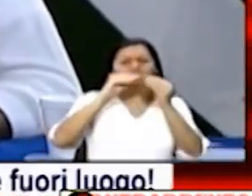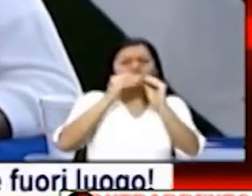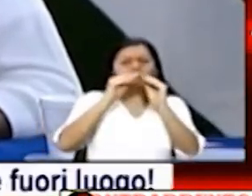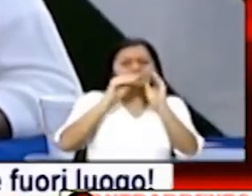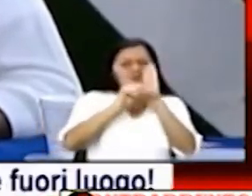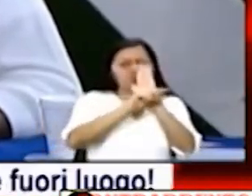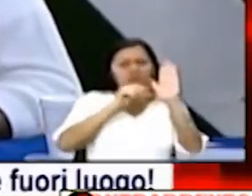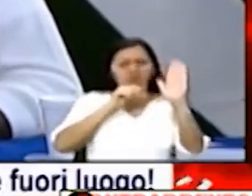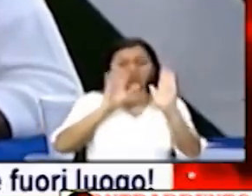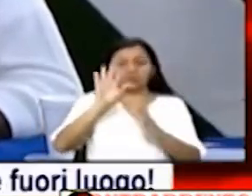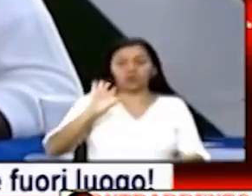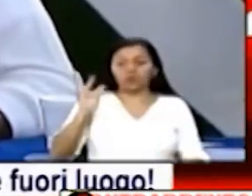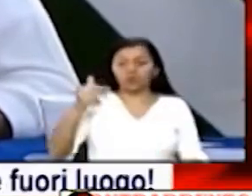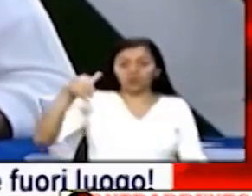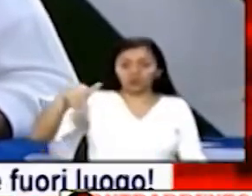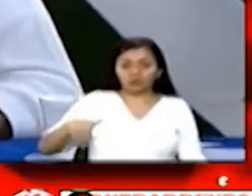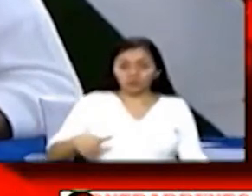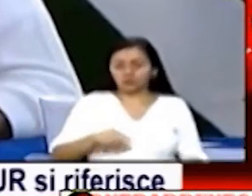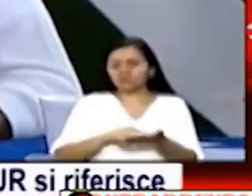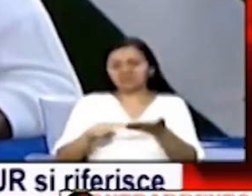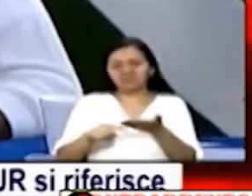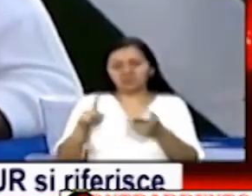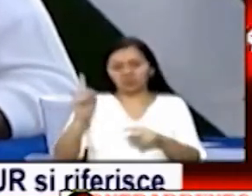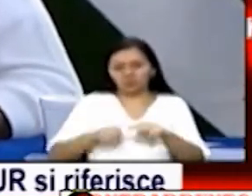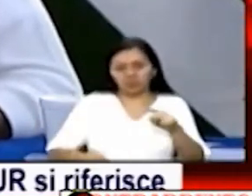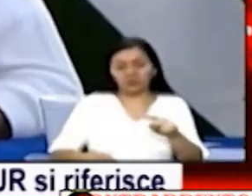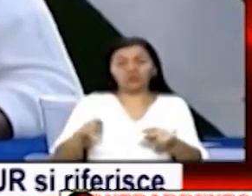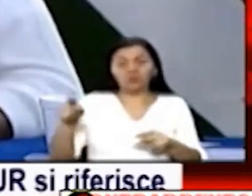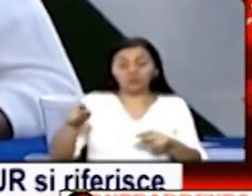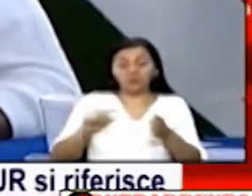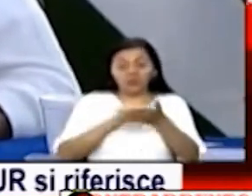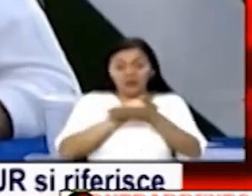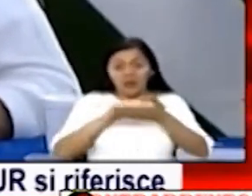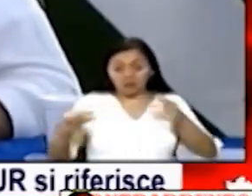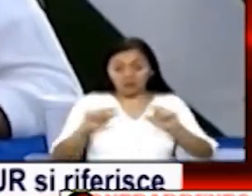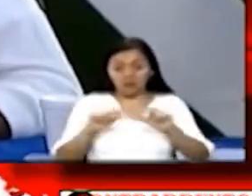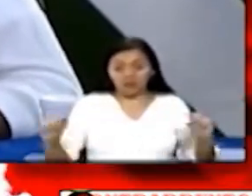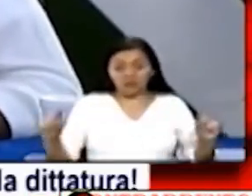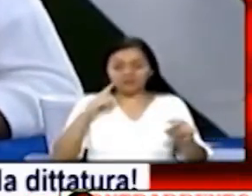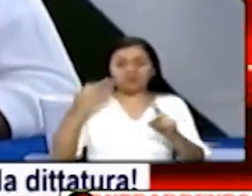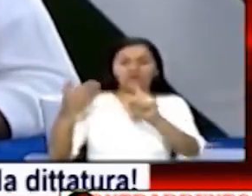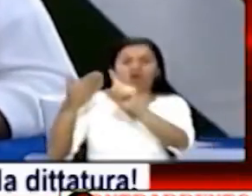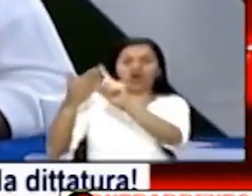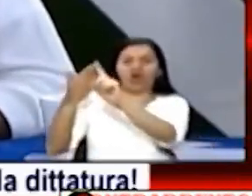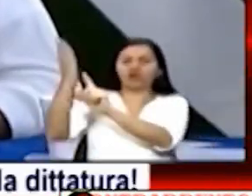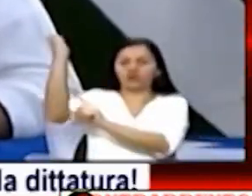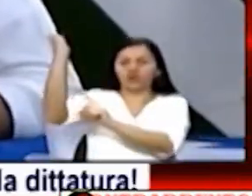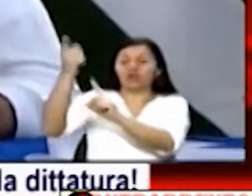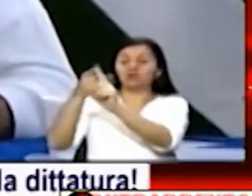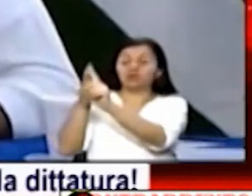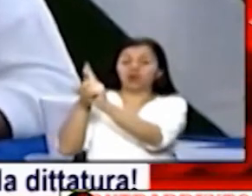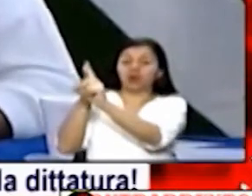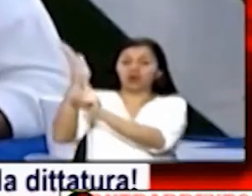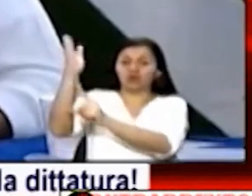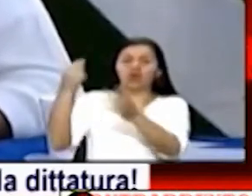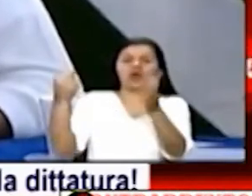era la de UNASUR, era totalmente improcedente, porque la cláusula democrática de UNASUR es contra los gobiernos, los golpes de